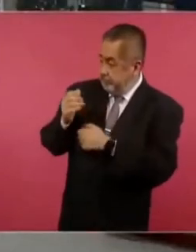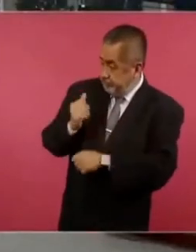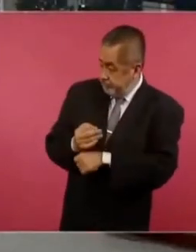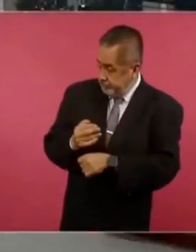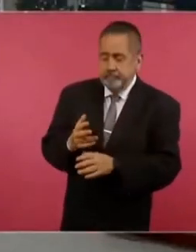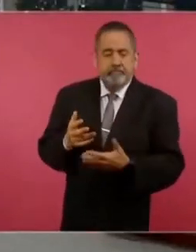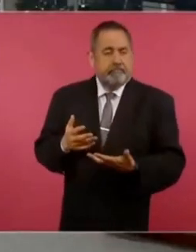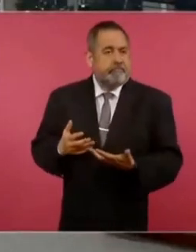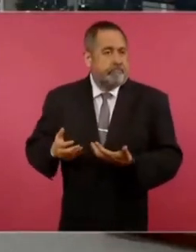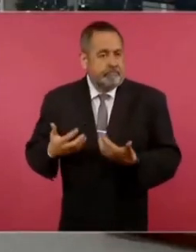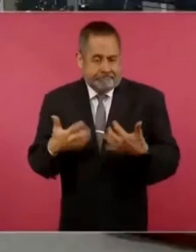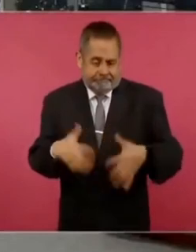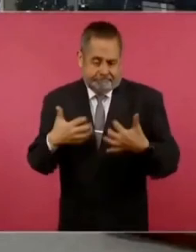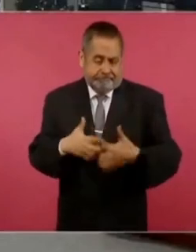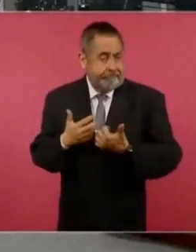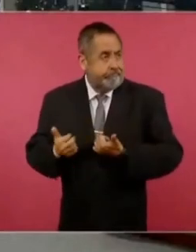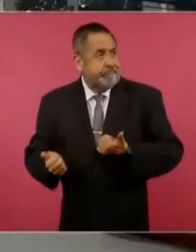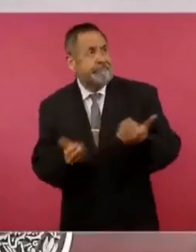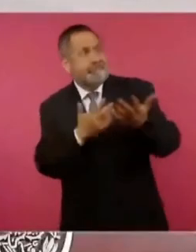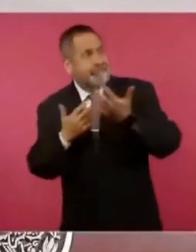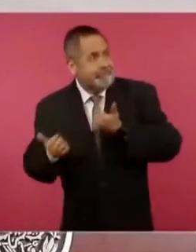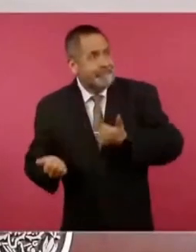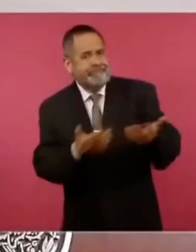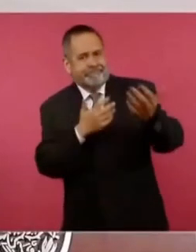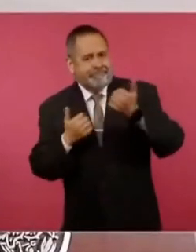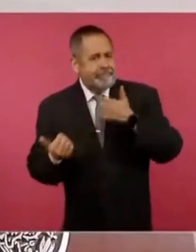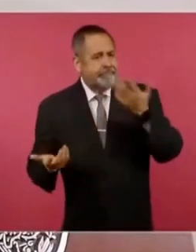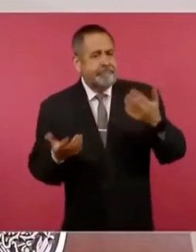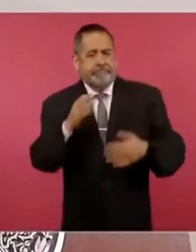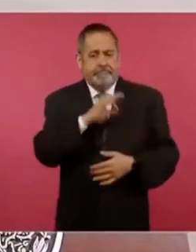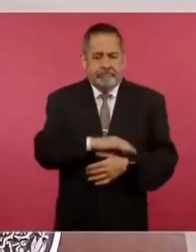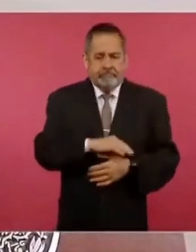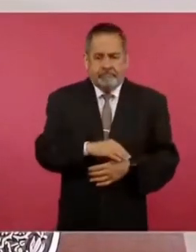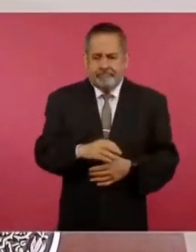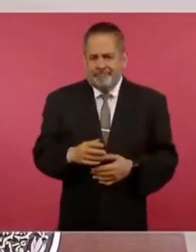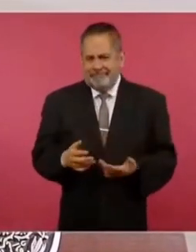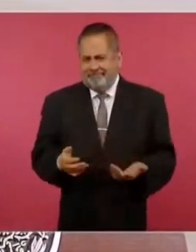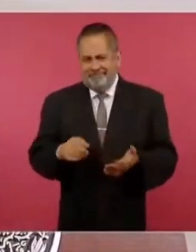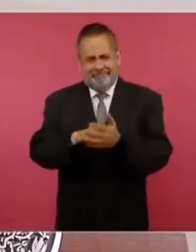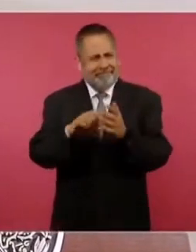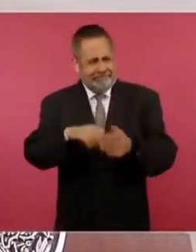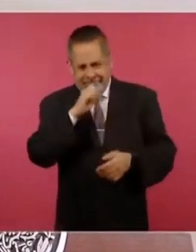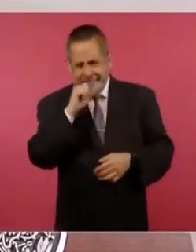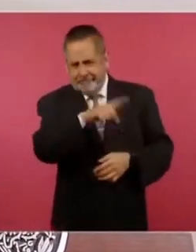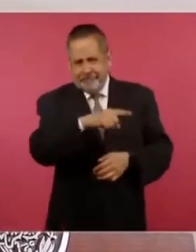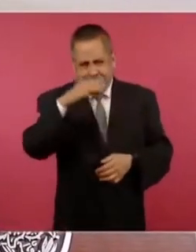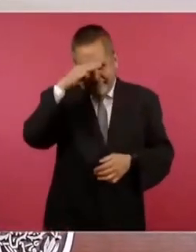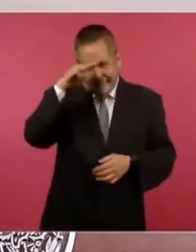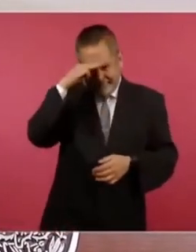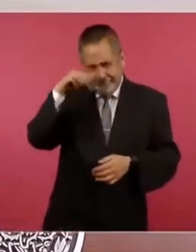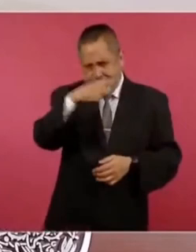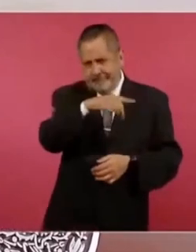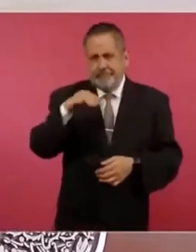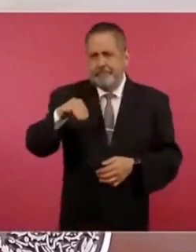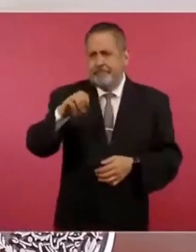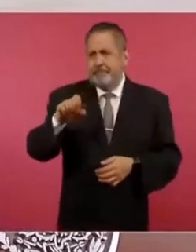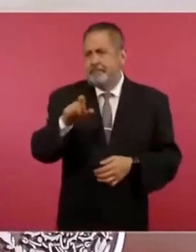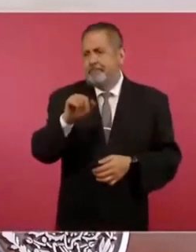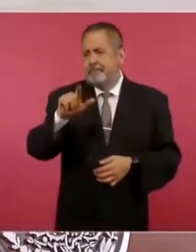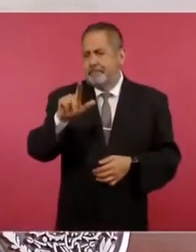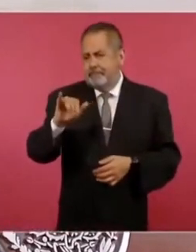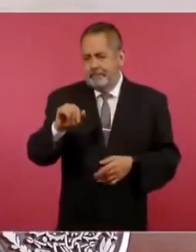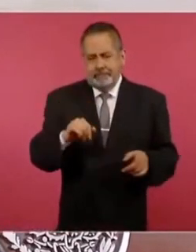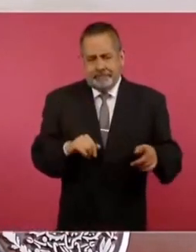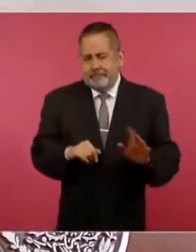exportación. Lo que querían hacer en el caso de Mexicali. Entonces, todo eso está